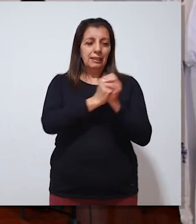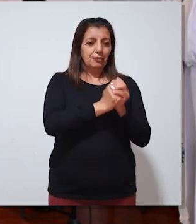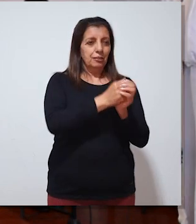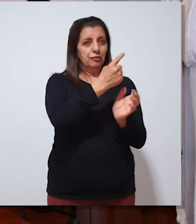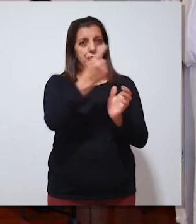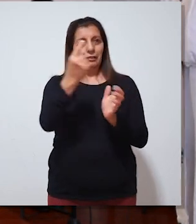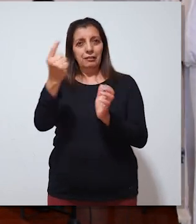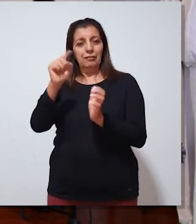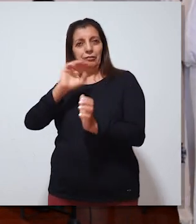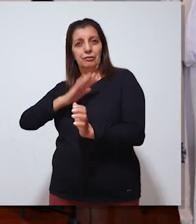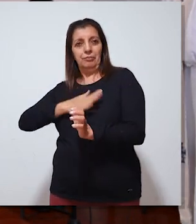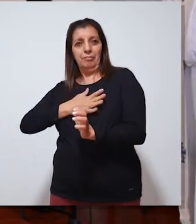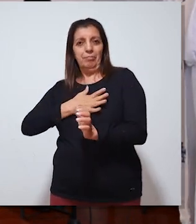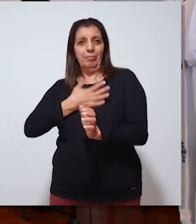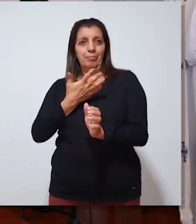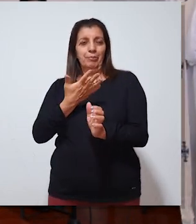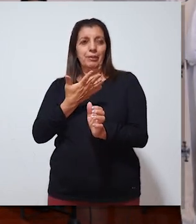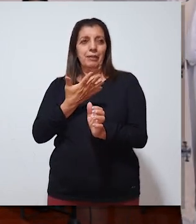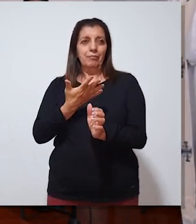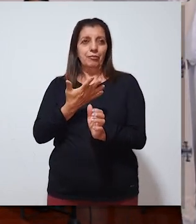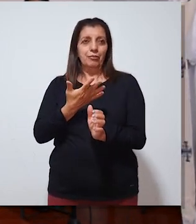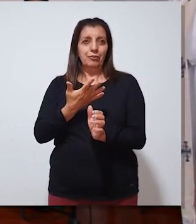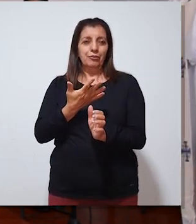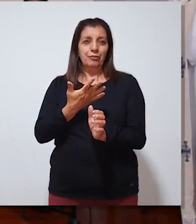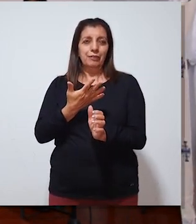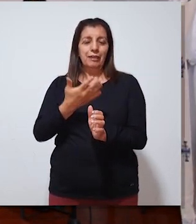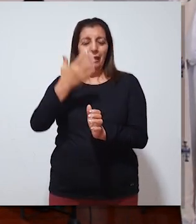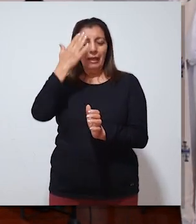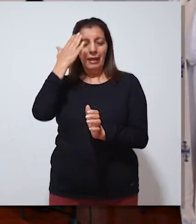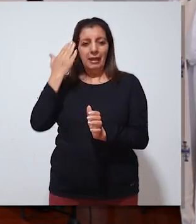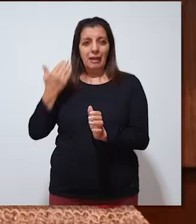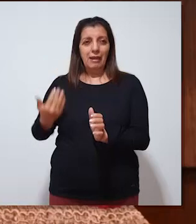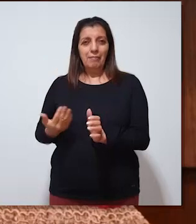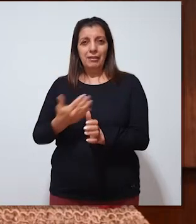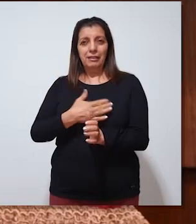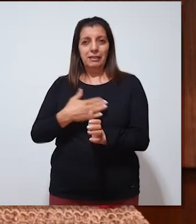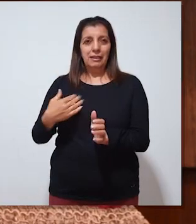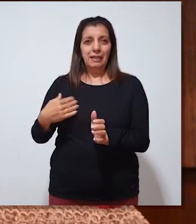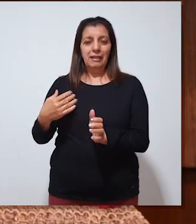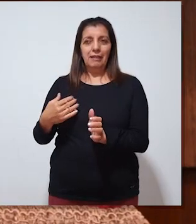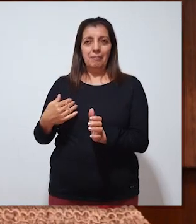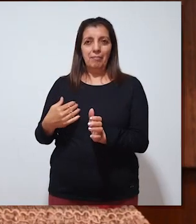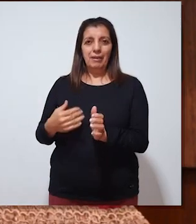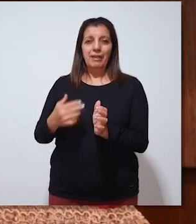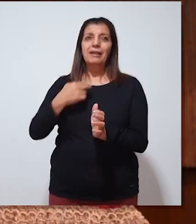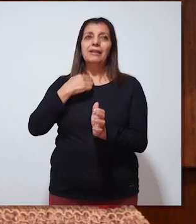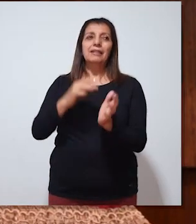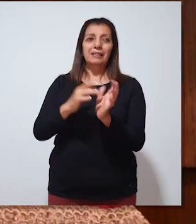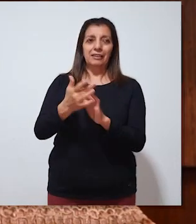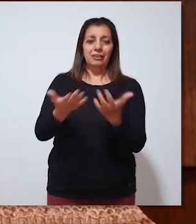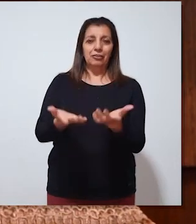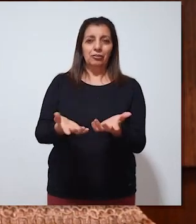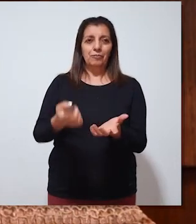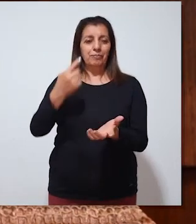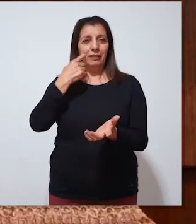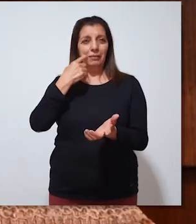amorosamente tributamos a la Madre de tu Hijo, nuestro Señor Jesucristo, que vive y reina por los siglos de